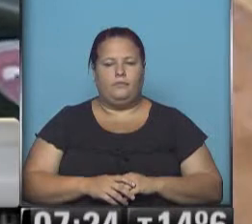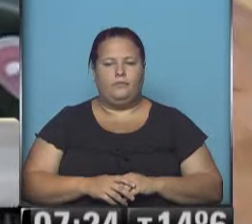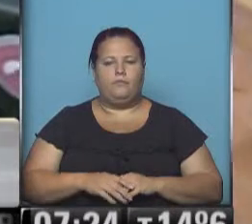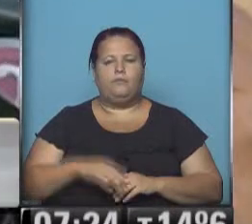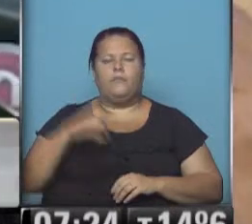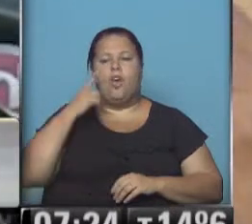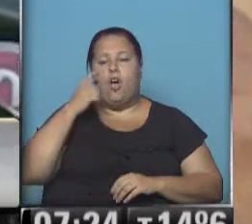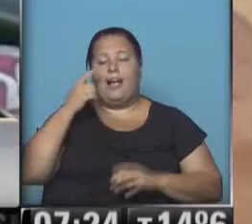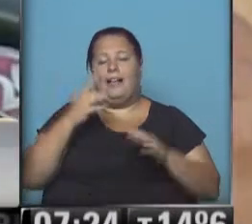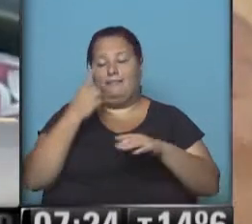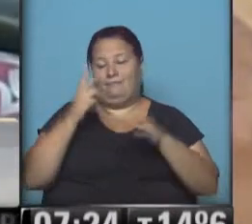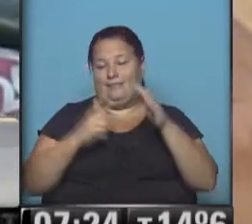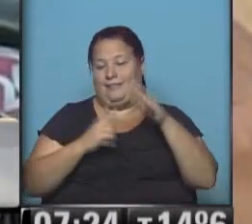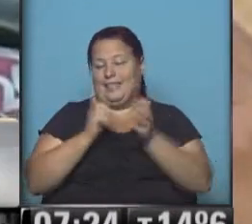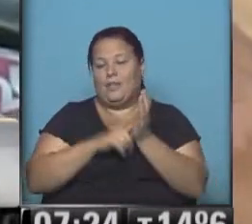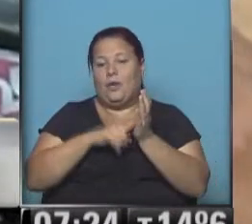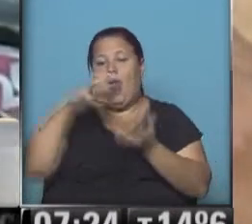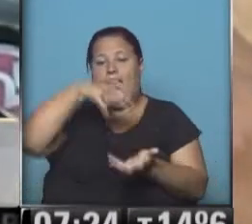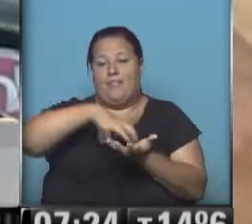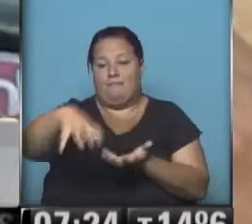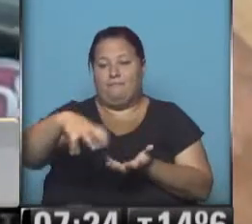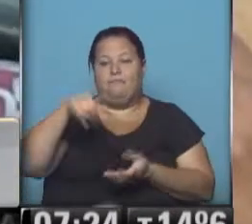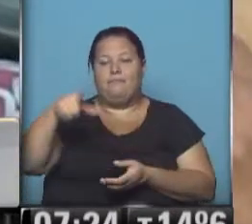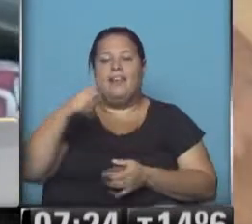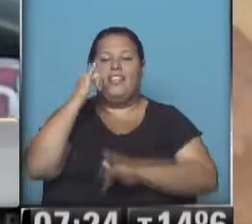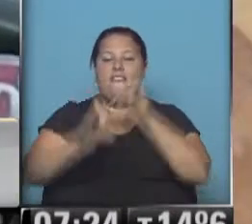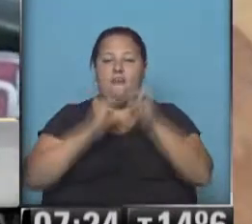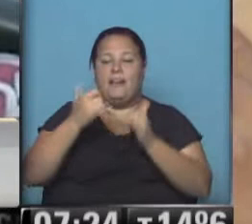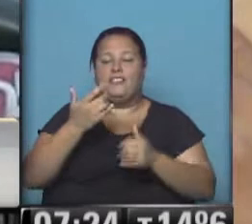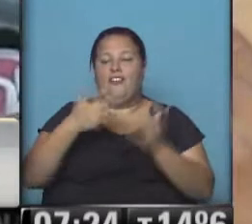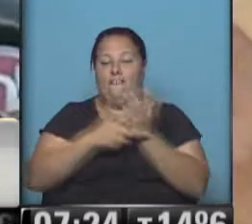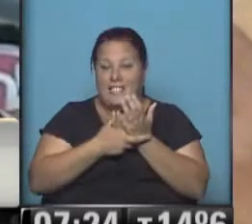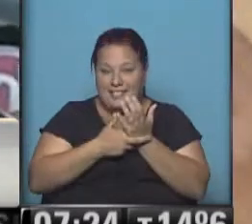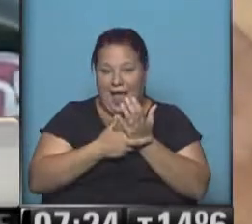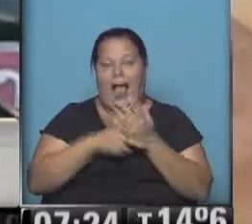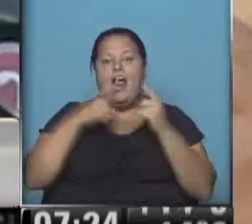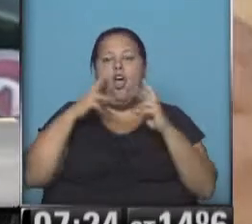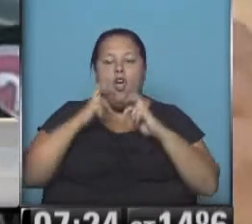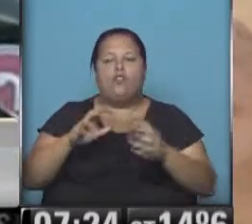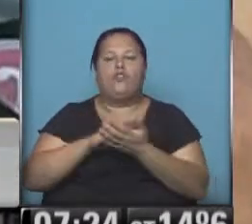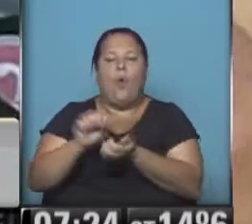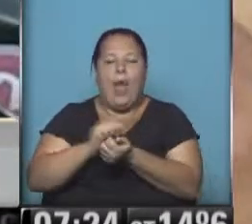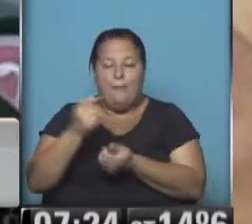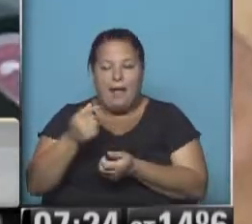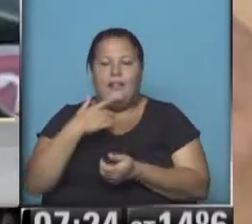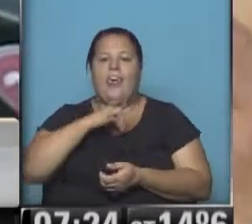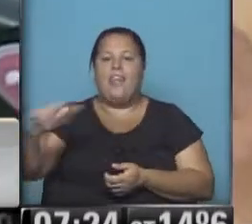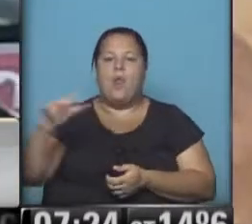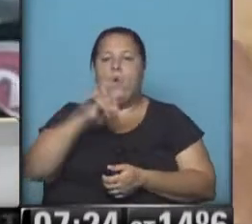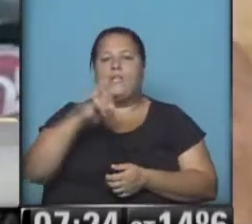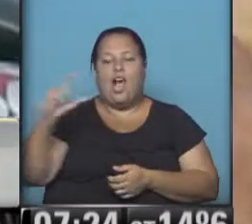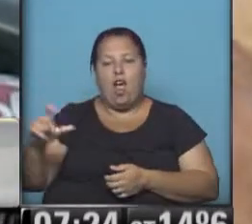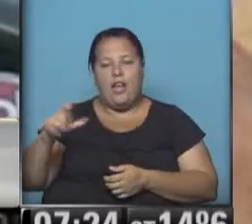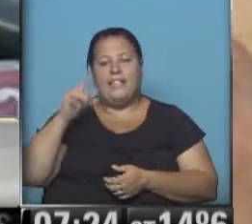José Batella, titular de la UIF, de la Unidad de Información Fiscal, que es la que sigue el lavado de dinero, denuncia la cuenta de